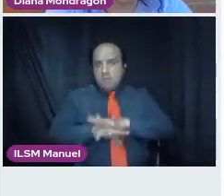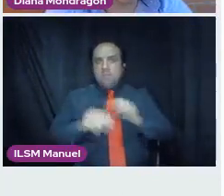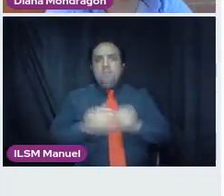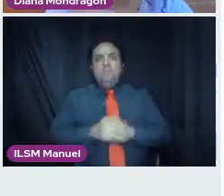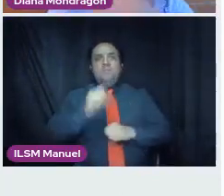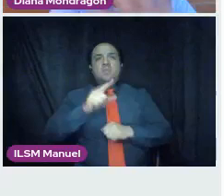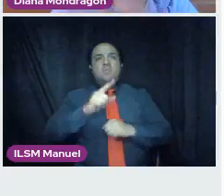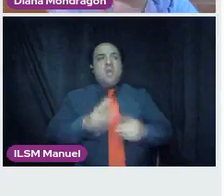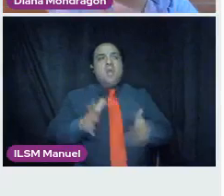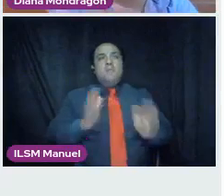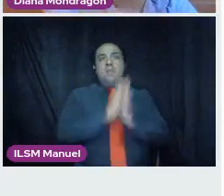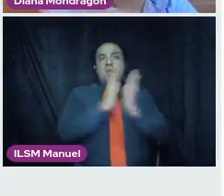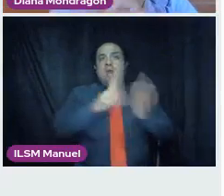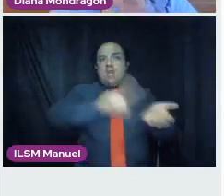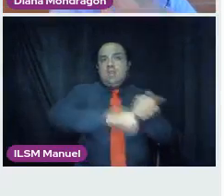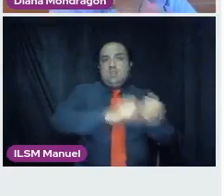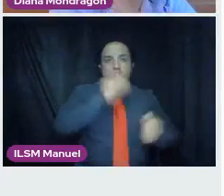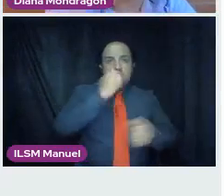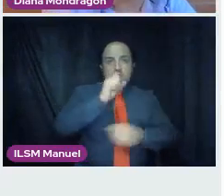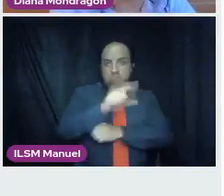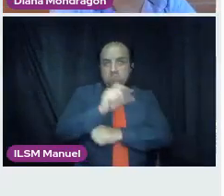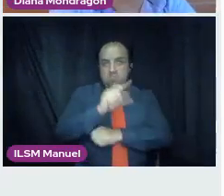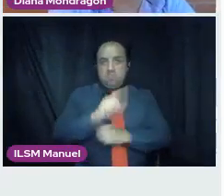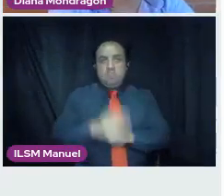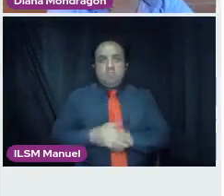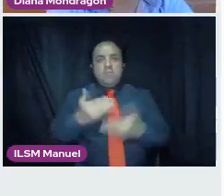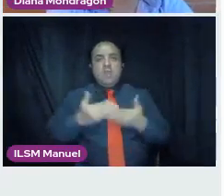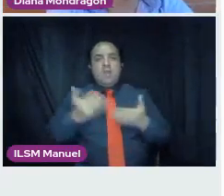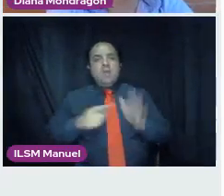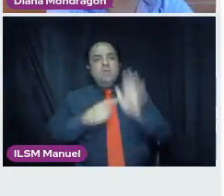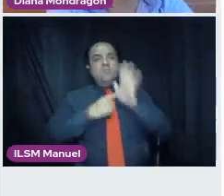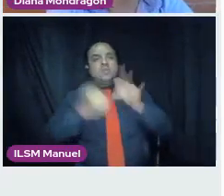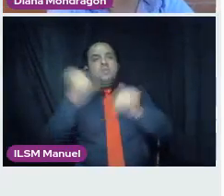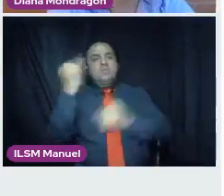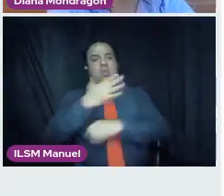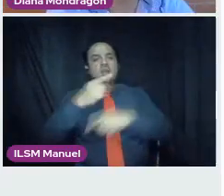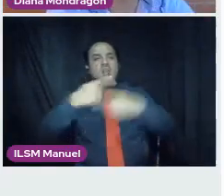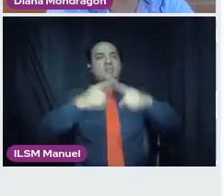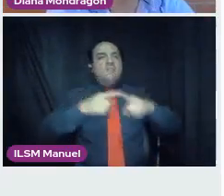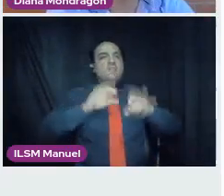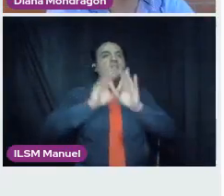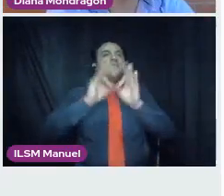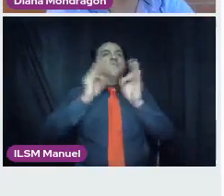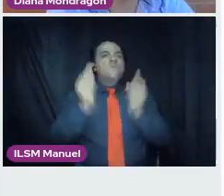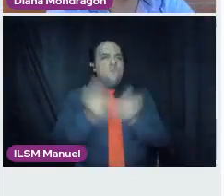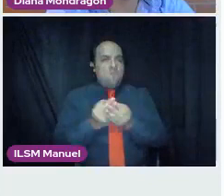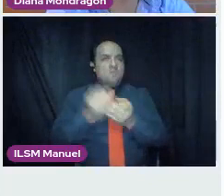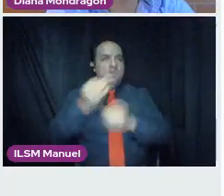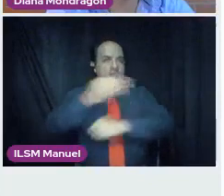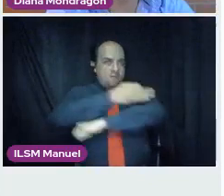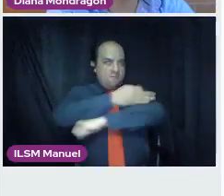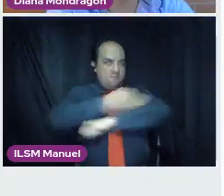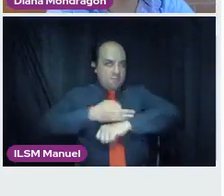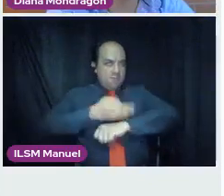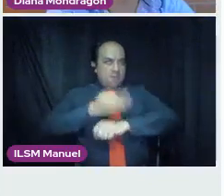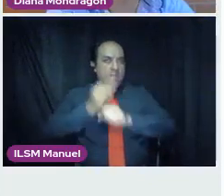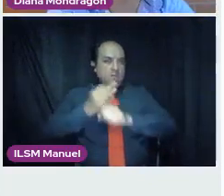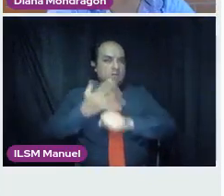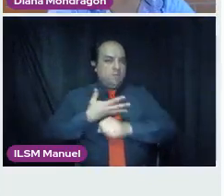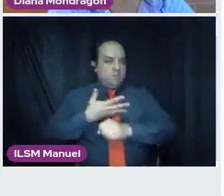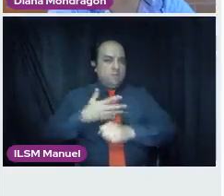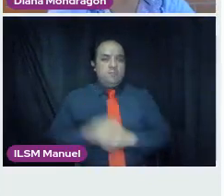de la escuela. Y entonces ahora vemos, y les muestro en la imagen, pues los distintos tipos de familias que hay,